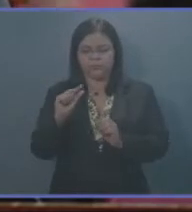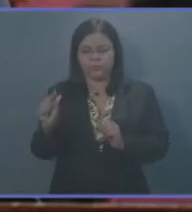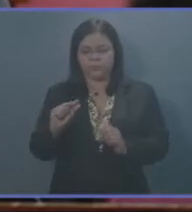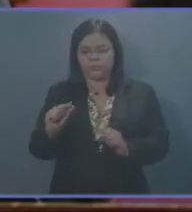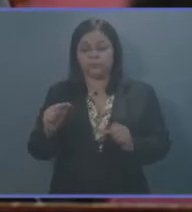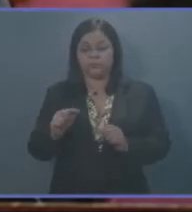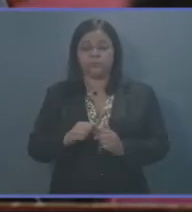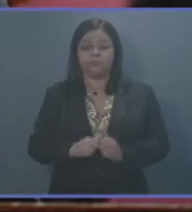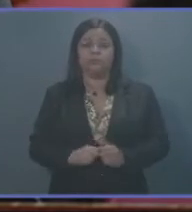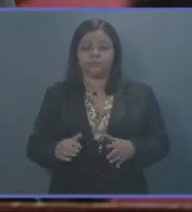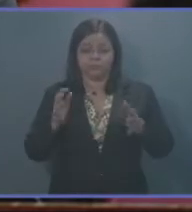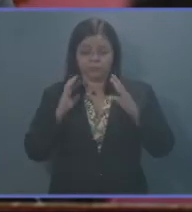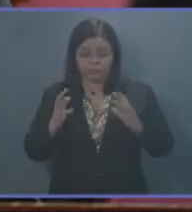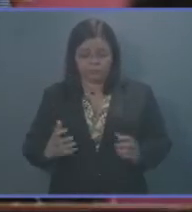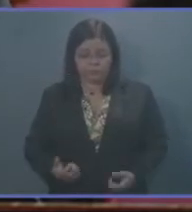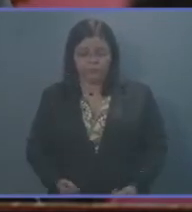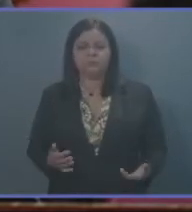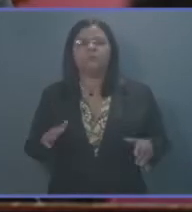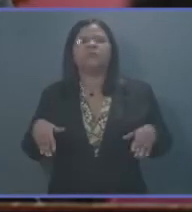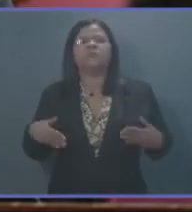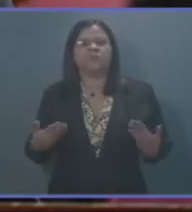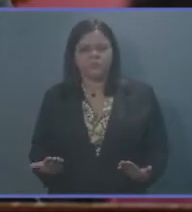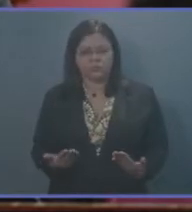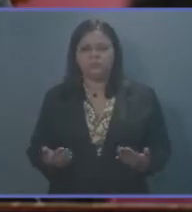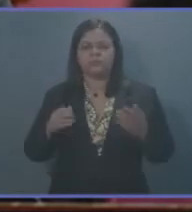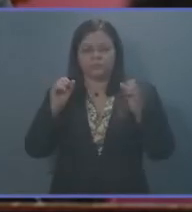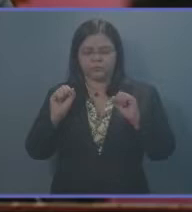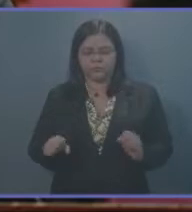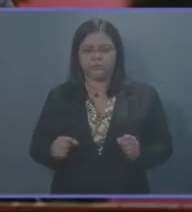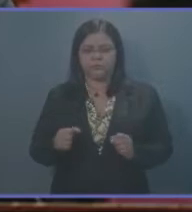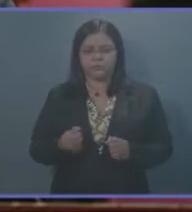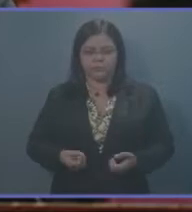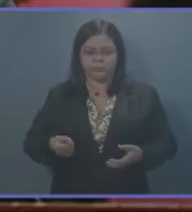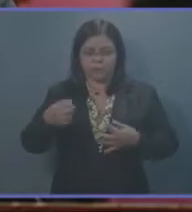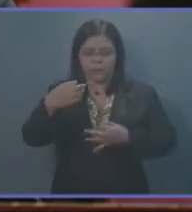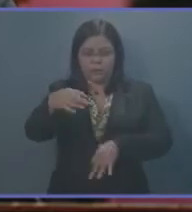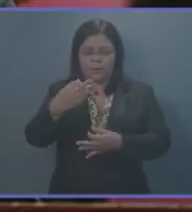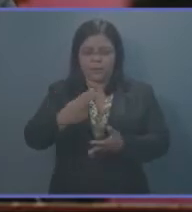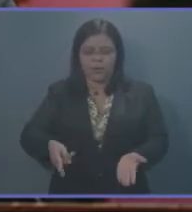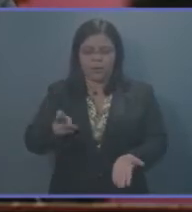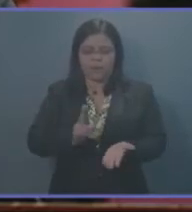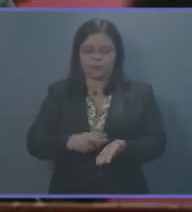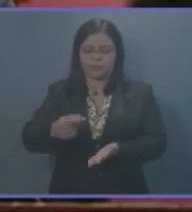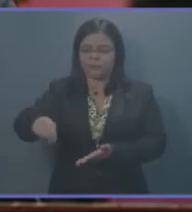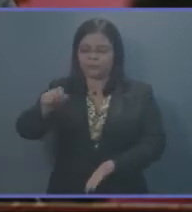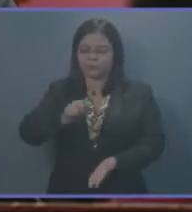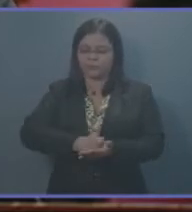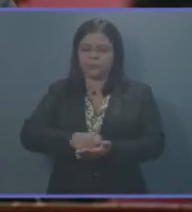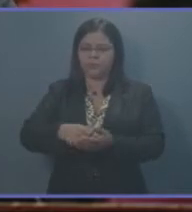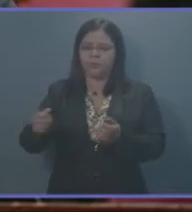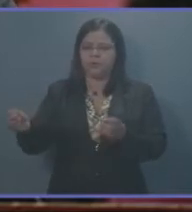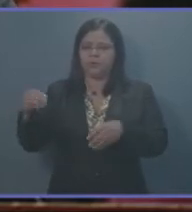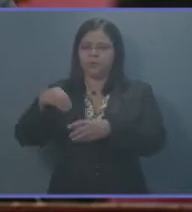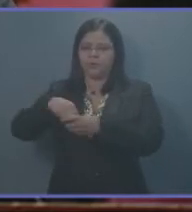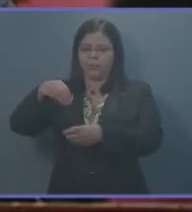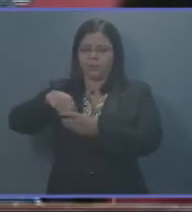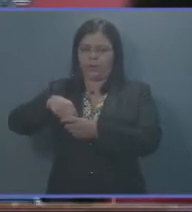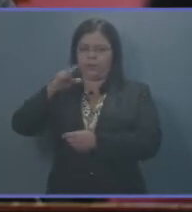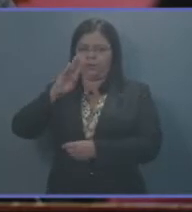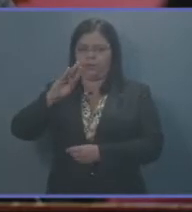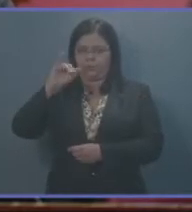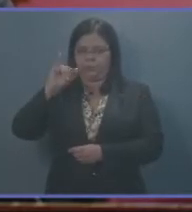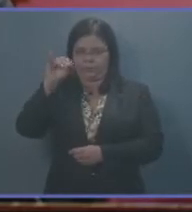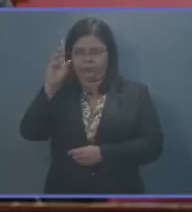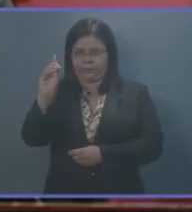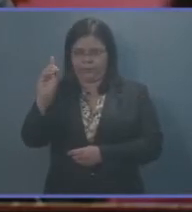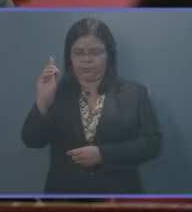ejecutivo del ramo de Hacienda para que pueda suscribir contrato de préstamos con el Banco Interamericano de Desarrollo, BID, por